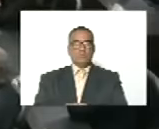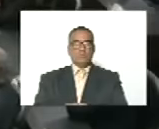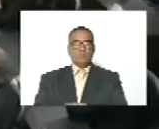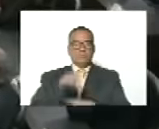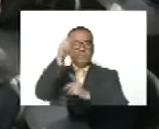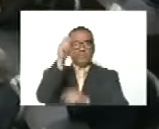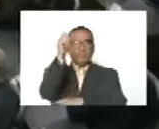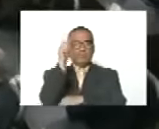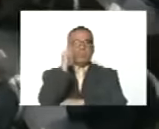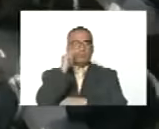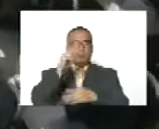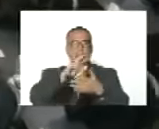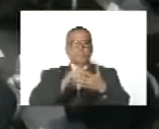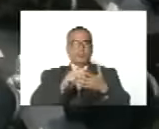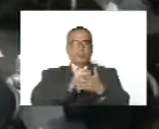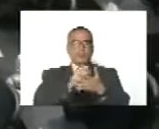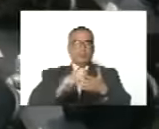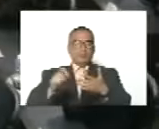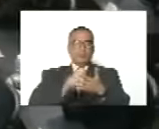Diputados, sus notas.